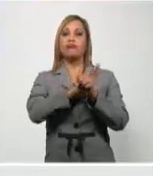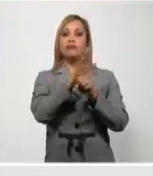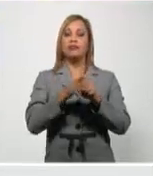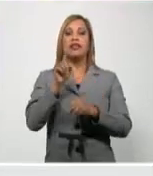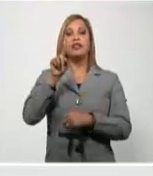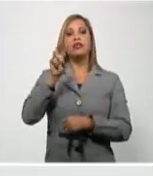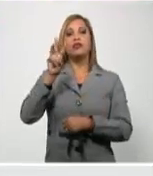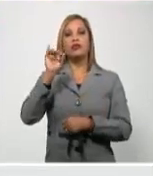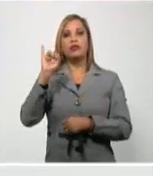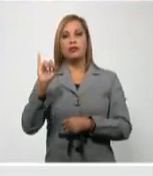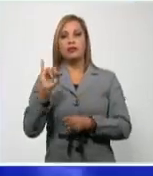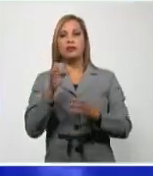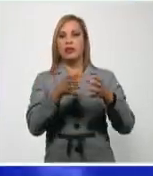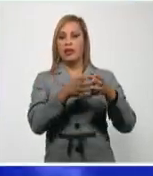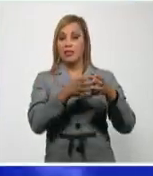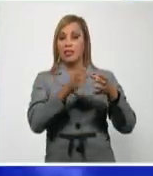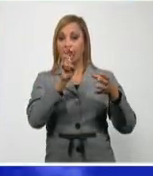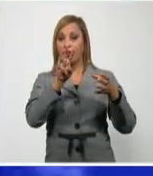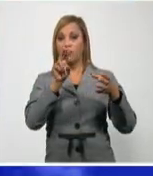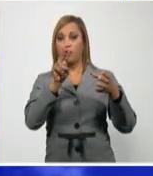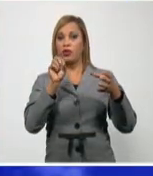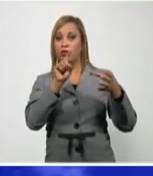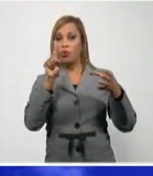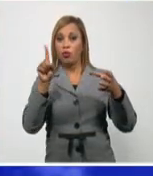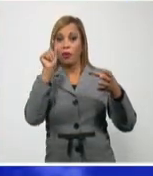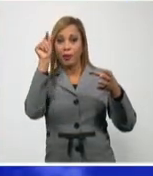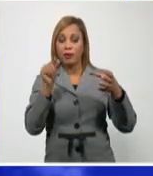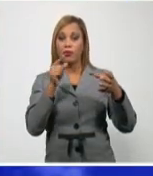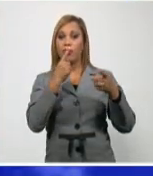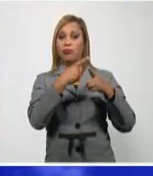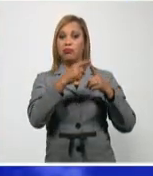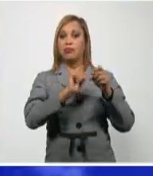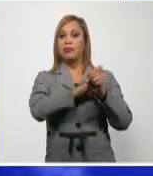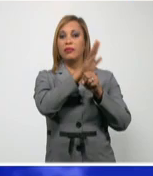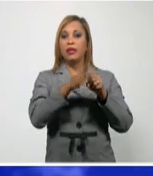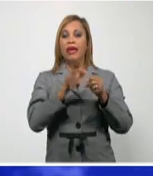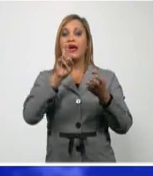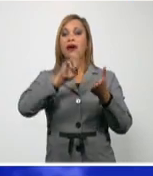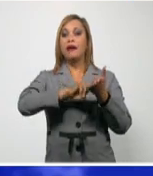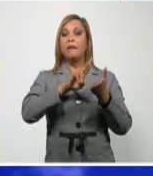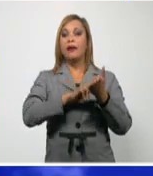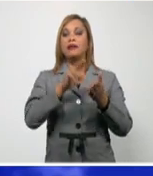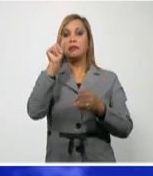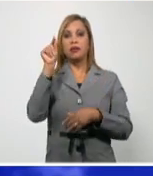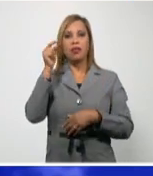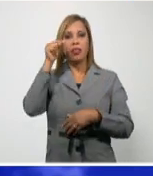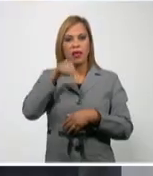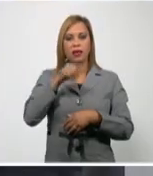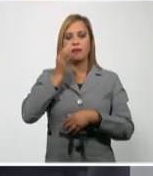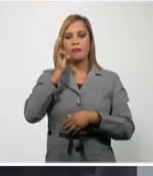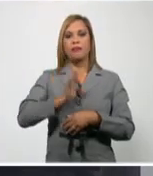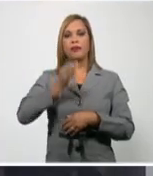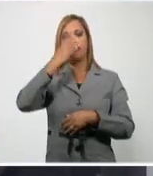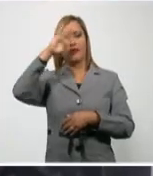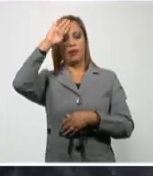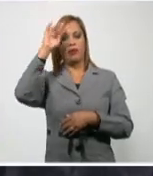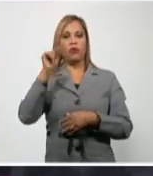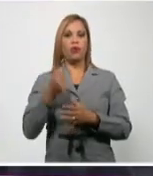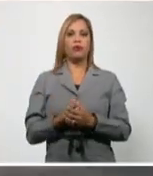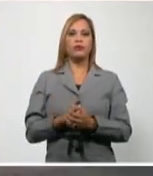36 de los 201 pacientes confirmados con la COVID-19 en Cuba este martes 5 de enero fueron casos autóctonos, comportamiento que deviene